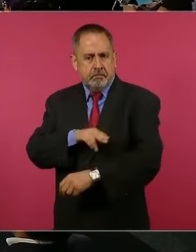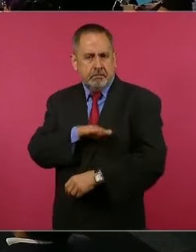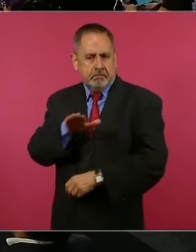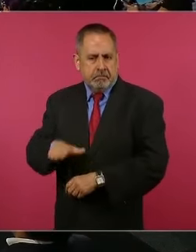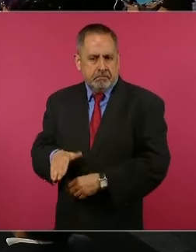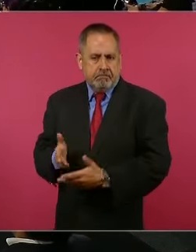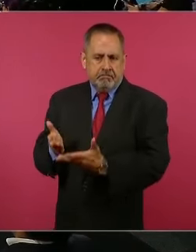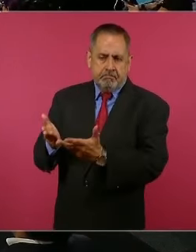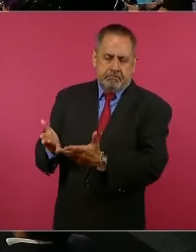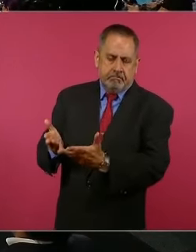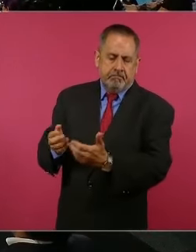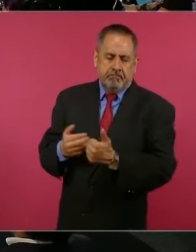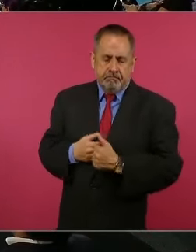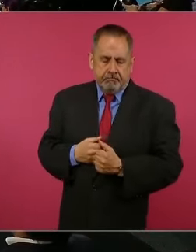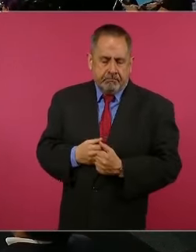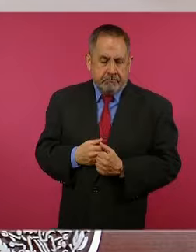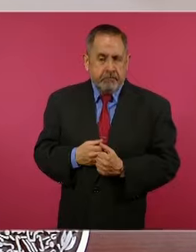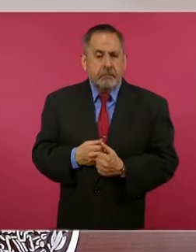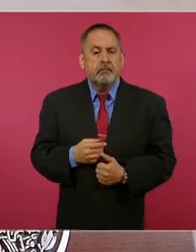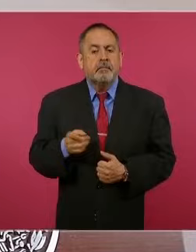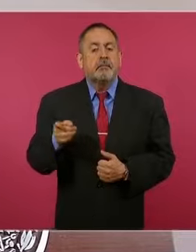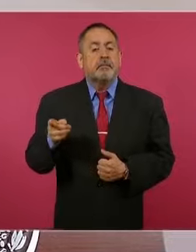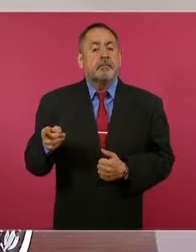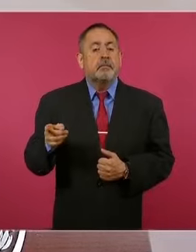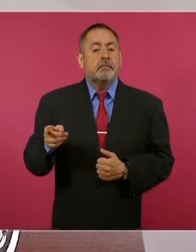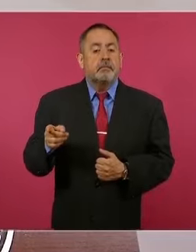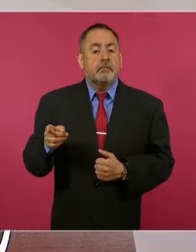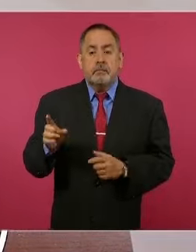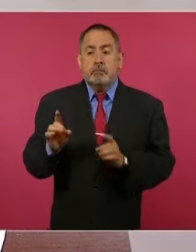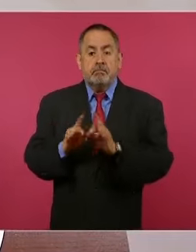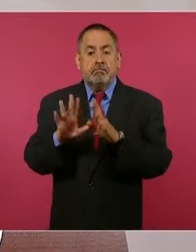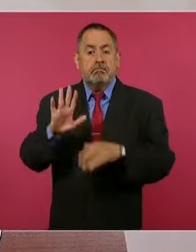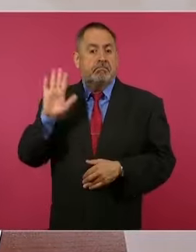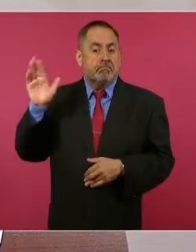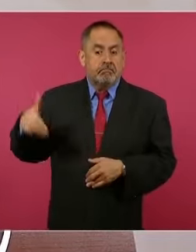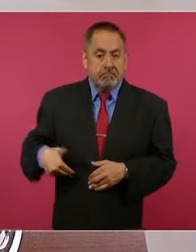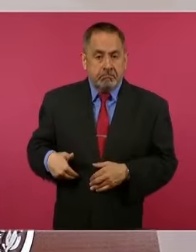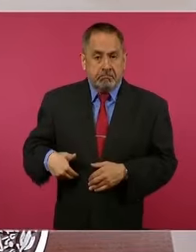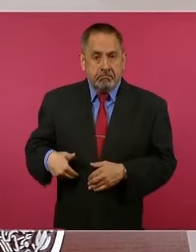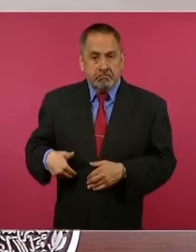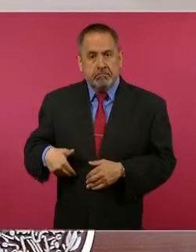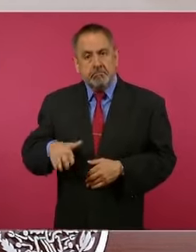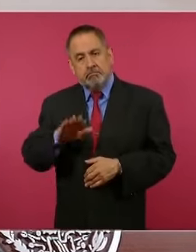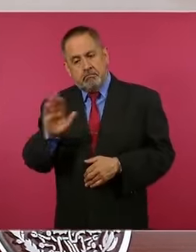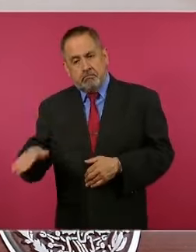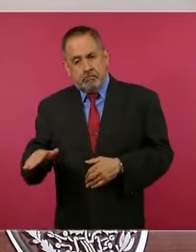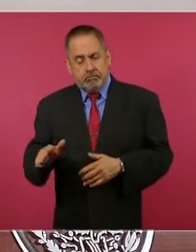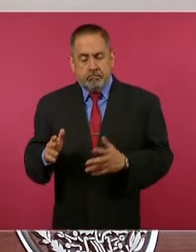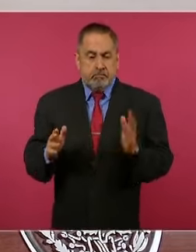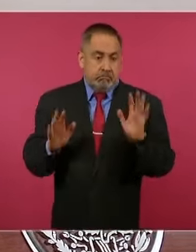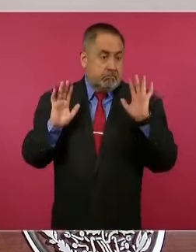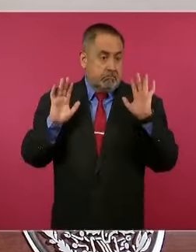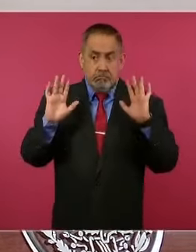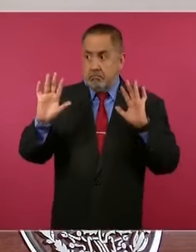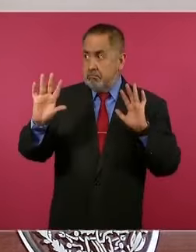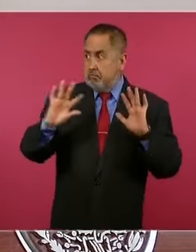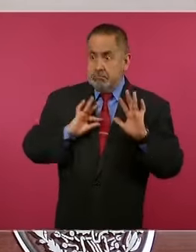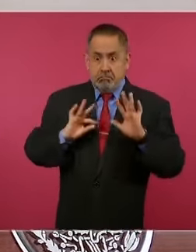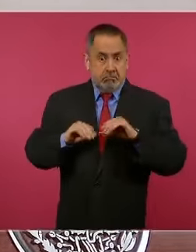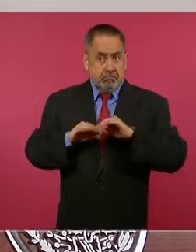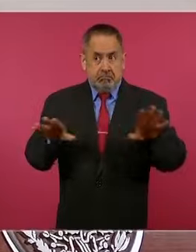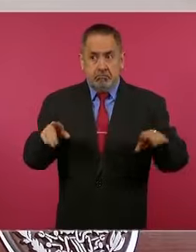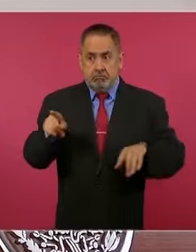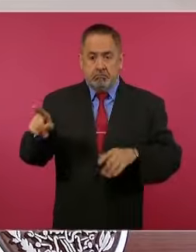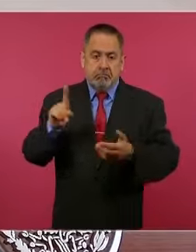el fallecimiento eh en un accidente hasta ahora es la información